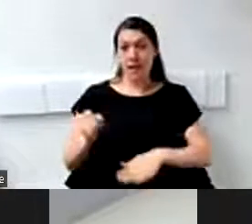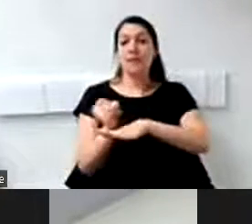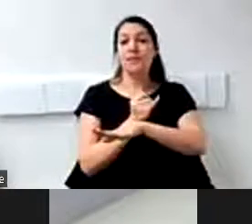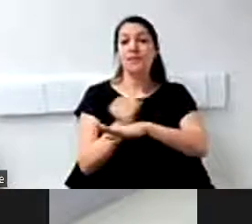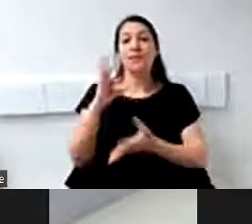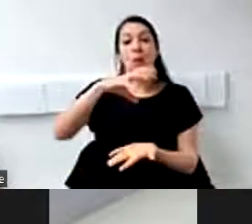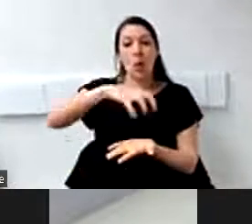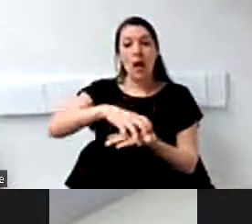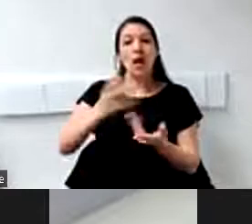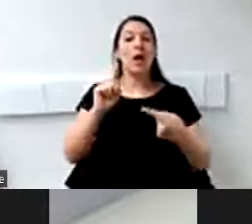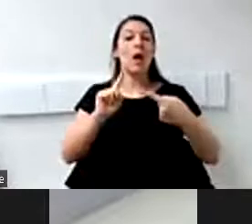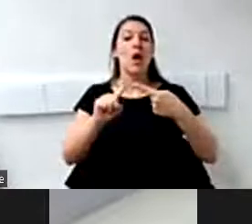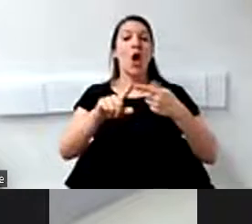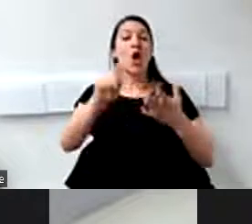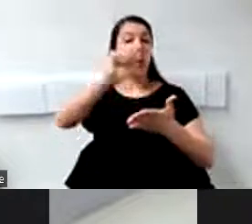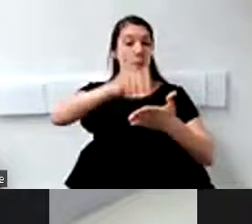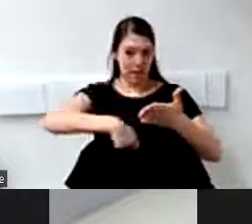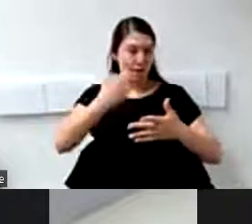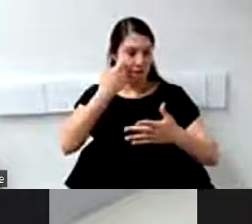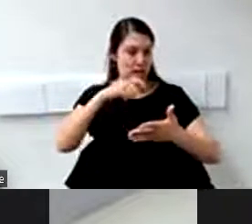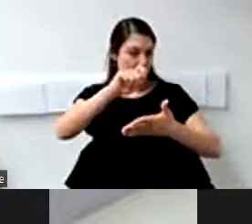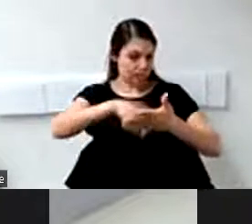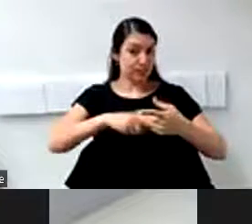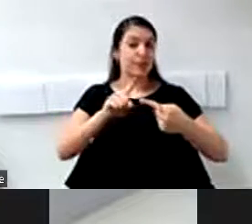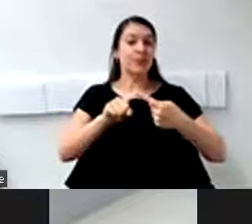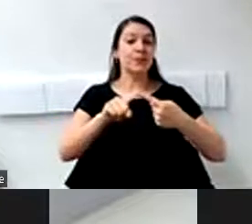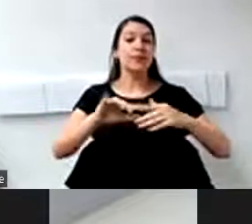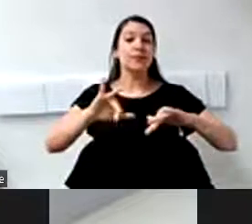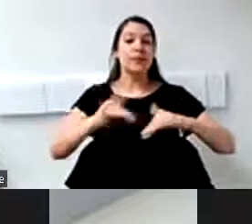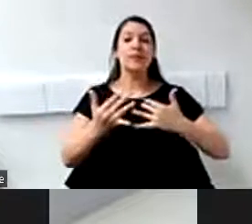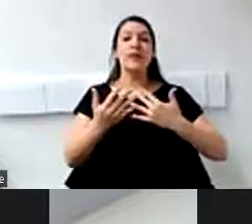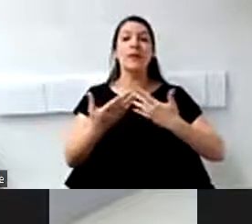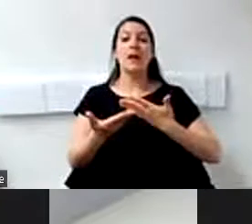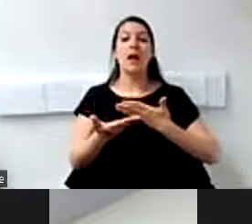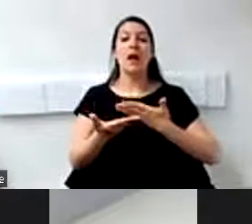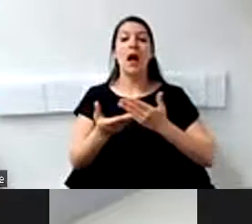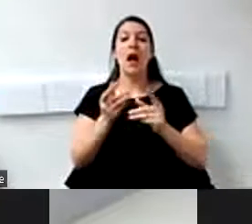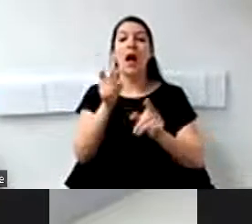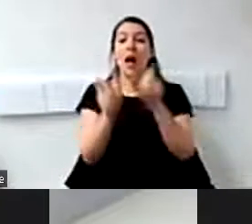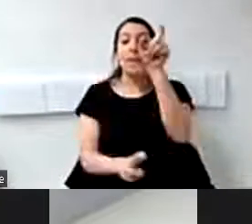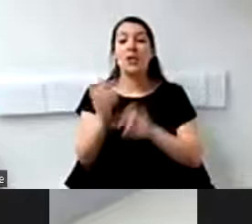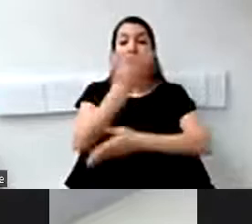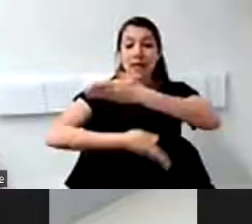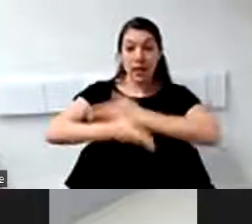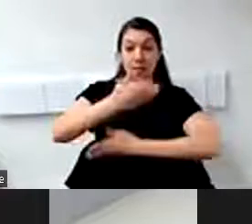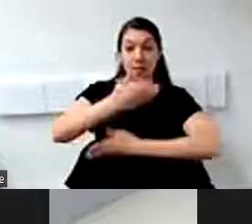haciendo un convenio que no está firmado todavía, pero para ofrecerle a los pacientes con discapacidad